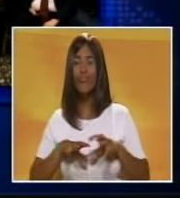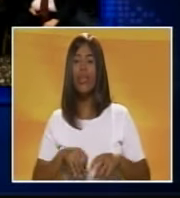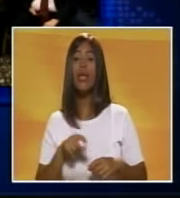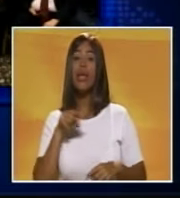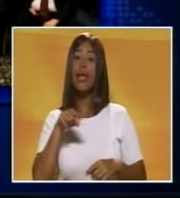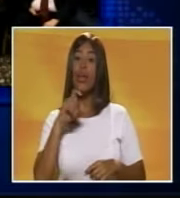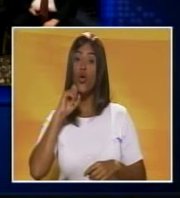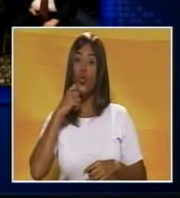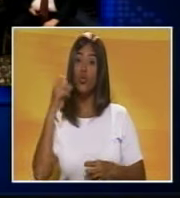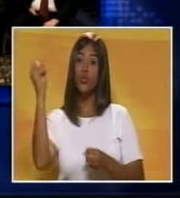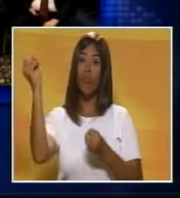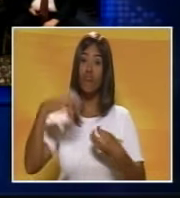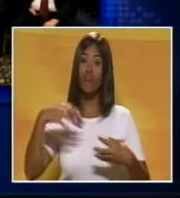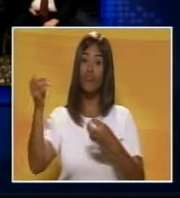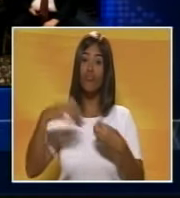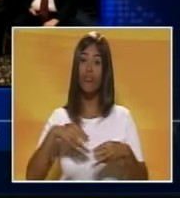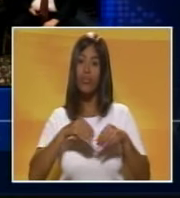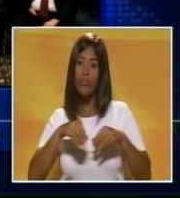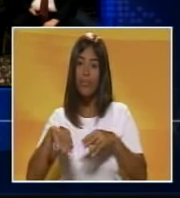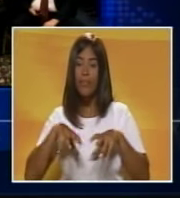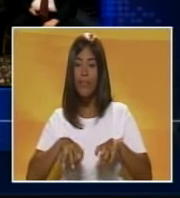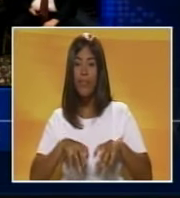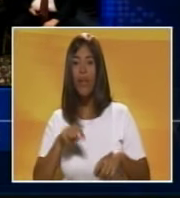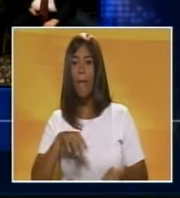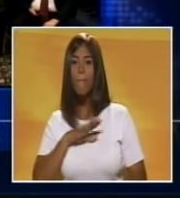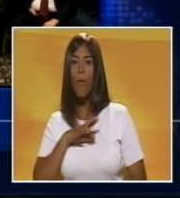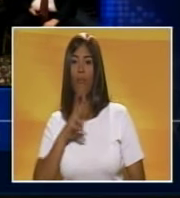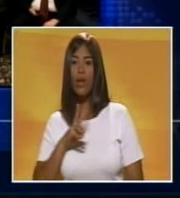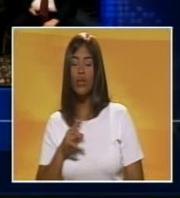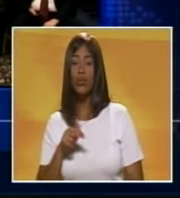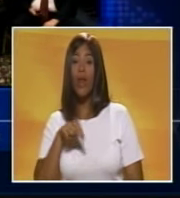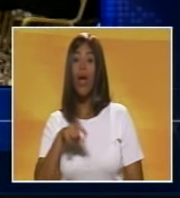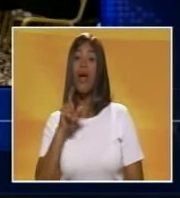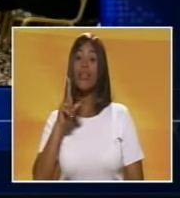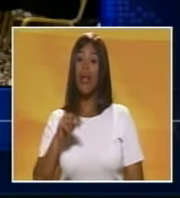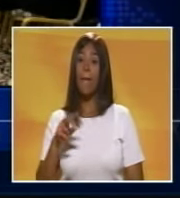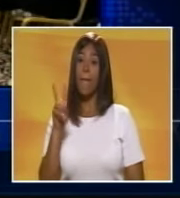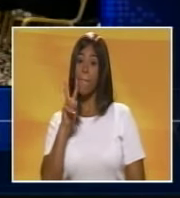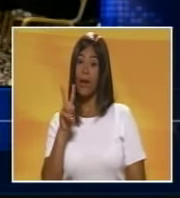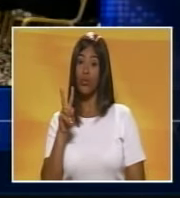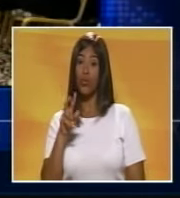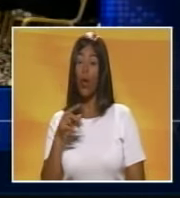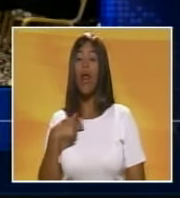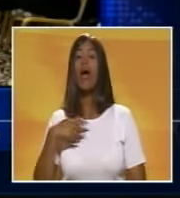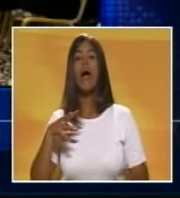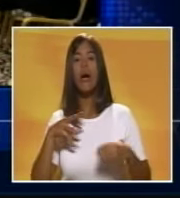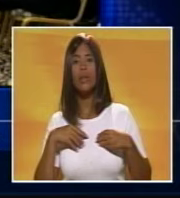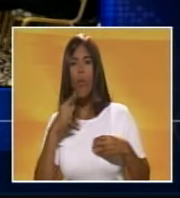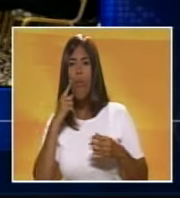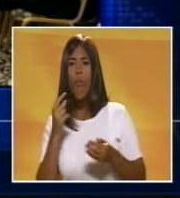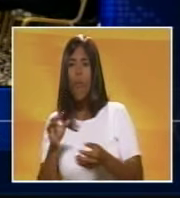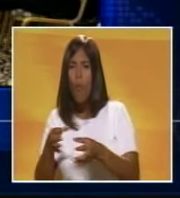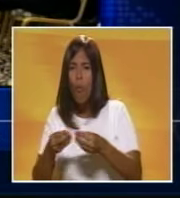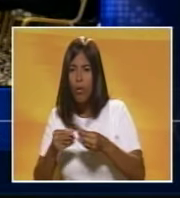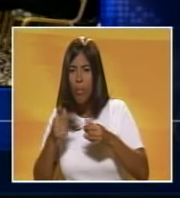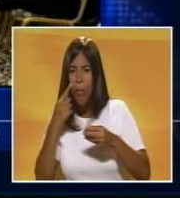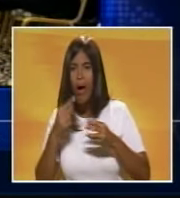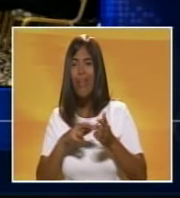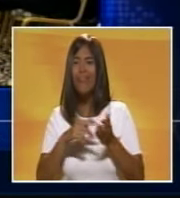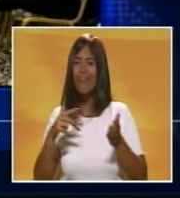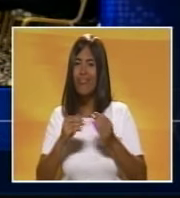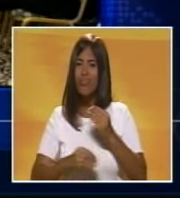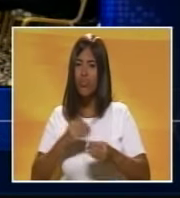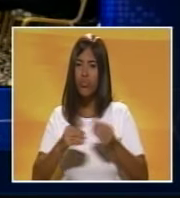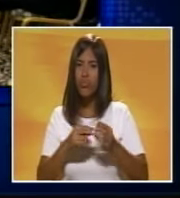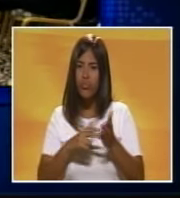del trigo que consume Venezuela. Soteldo aseveró que la parte venezolana también valorará una muestra de trigo para hacer pastas para ver